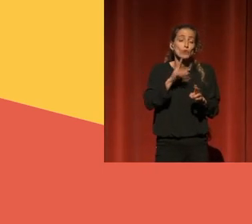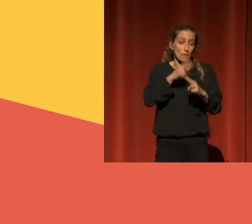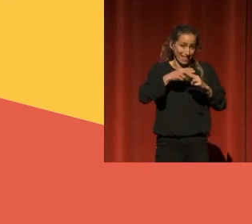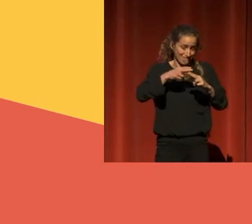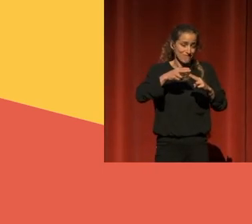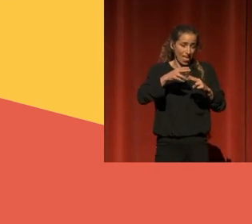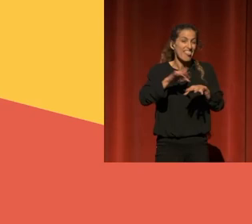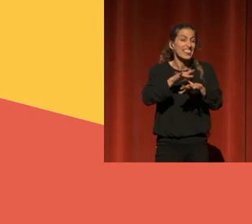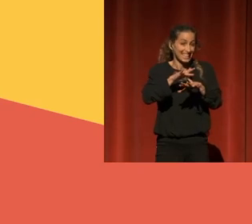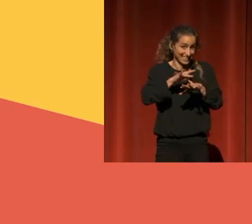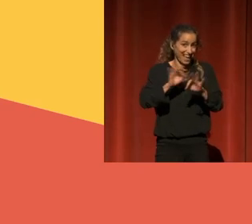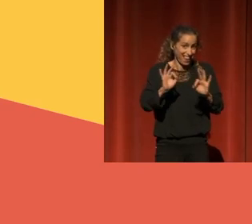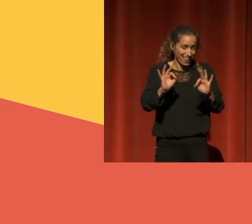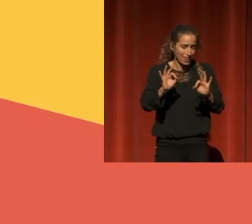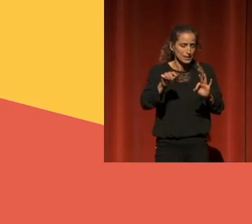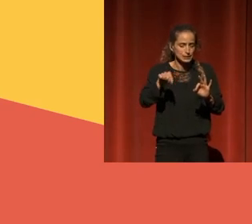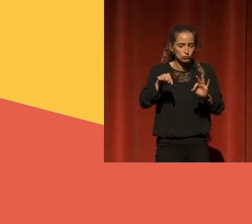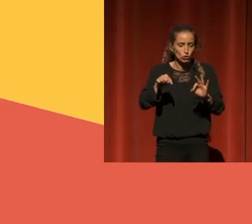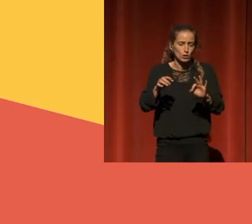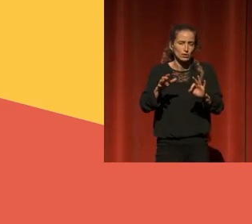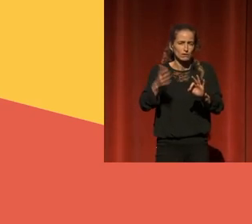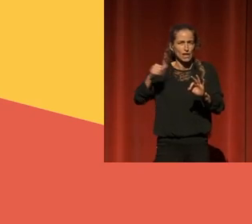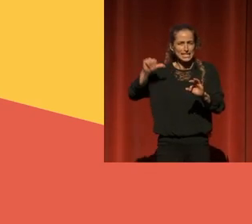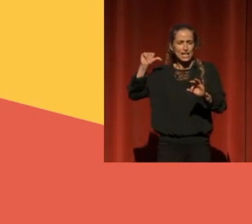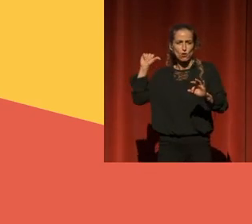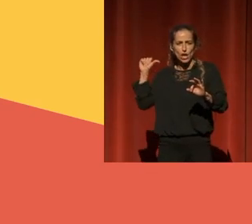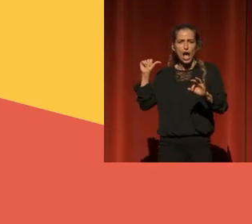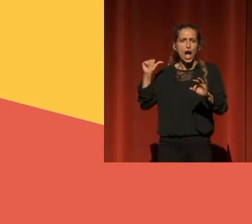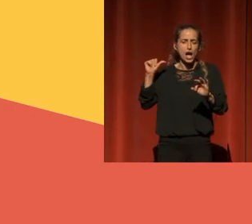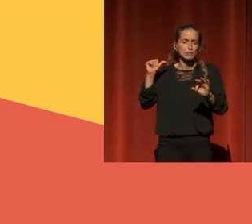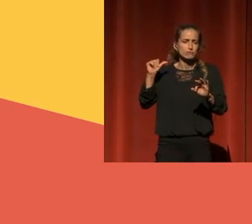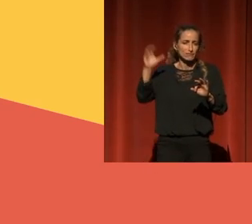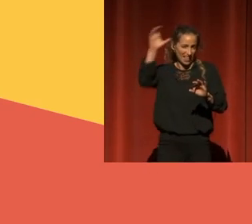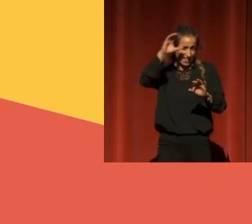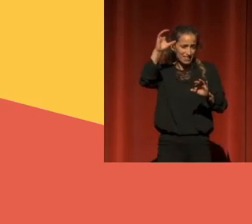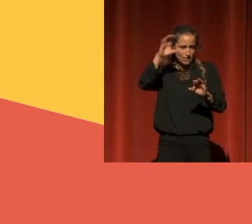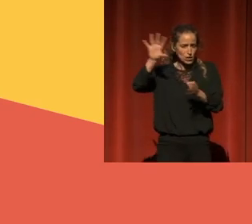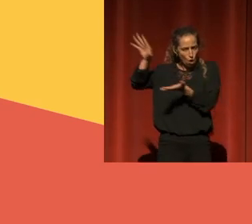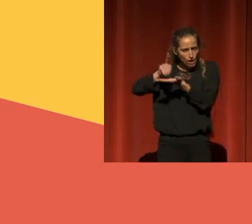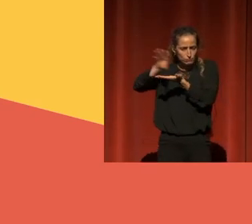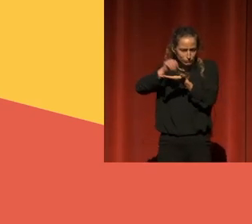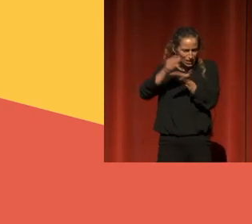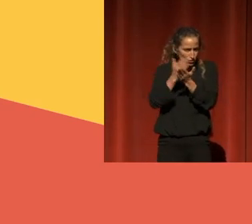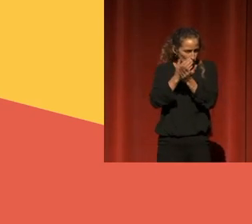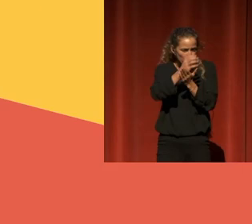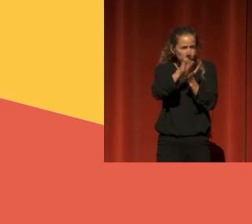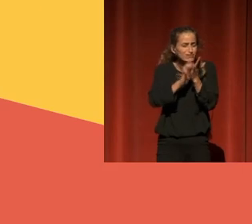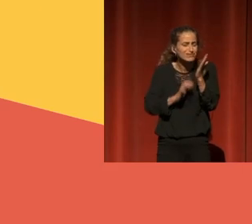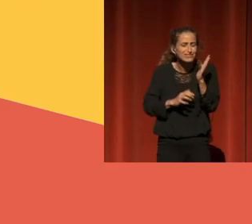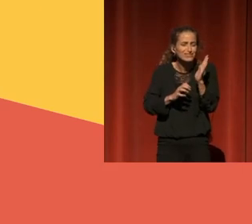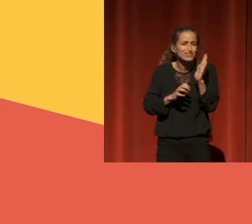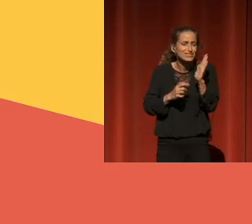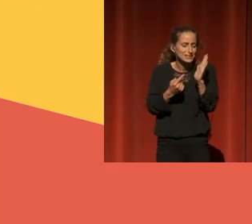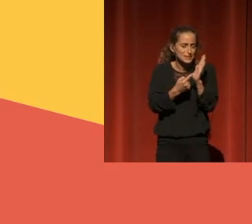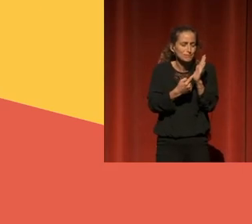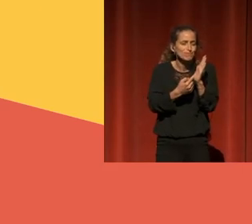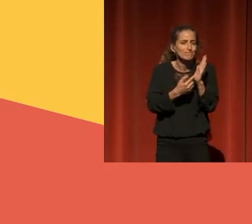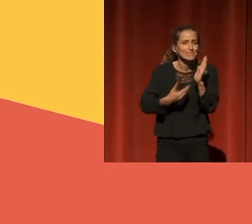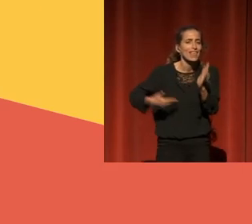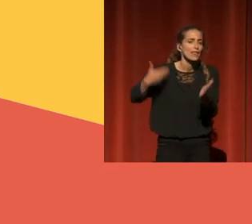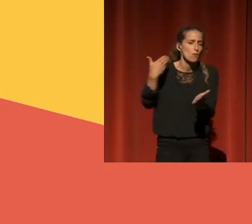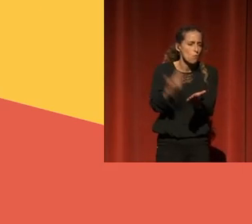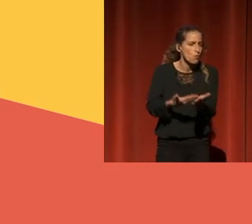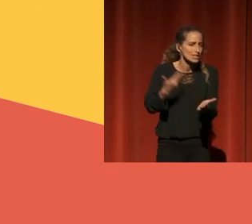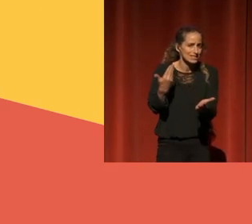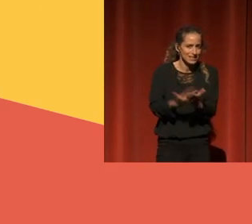porque en los estudios que hay de la literatura científica al respecto vienen a demostrar